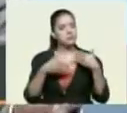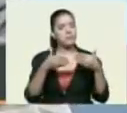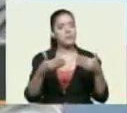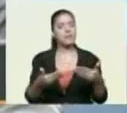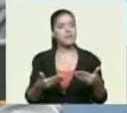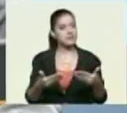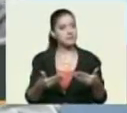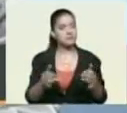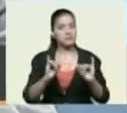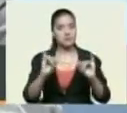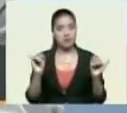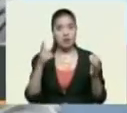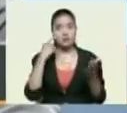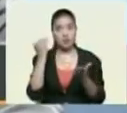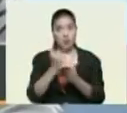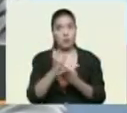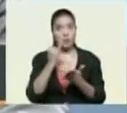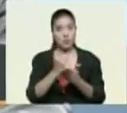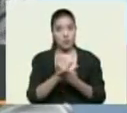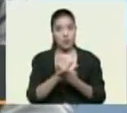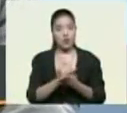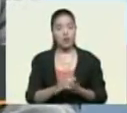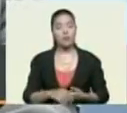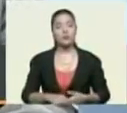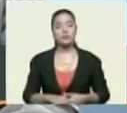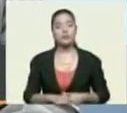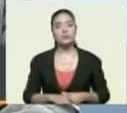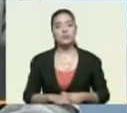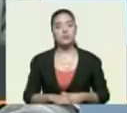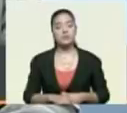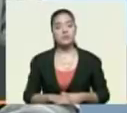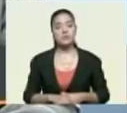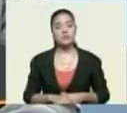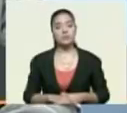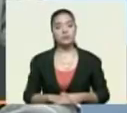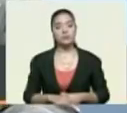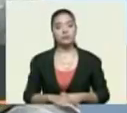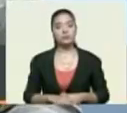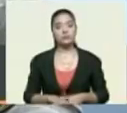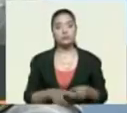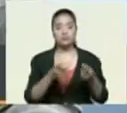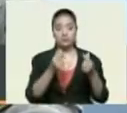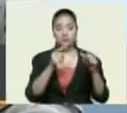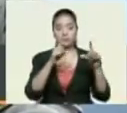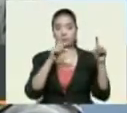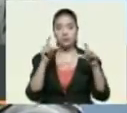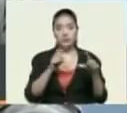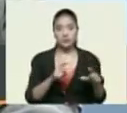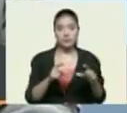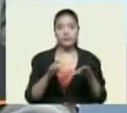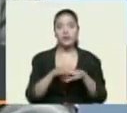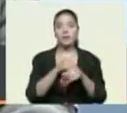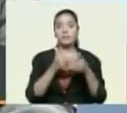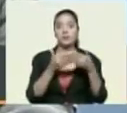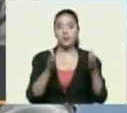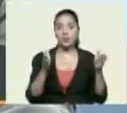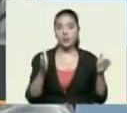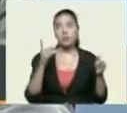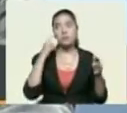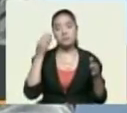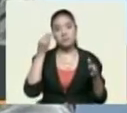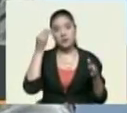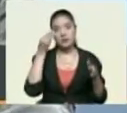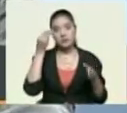se haya comprobado ilegítimo, este dinero El Ministerio Público piensa,